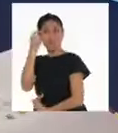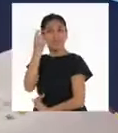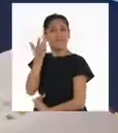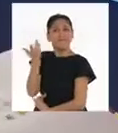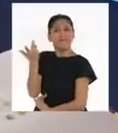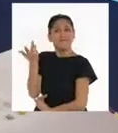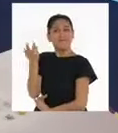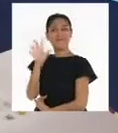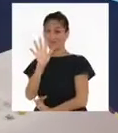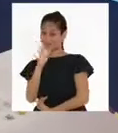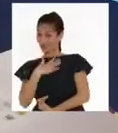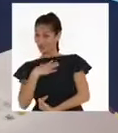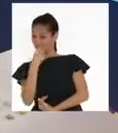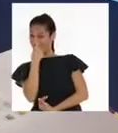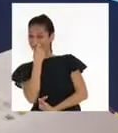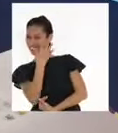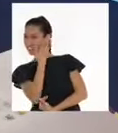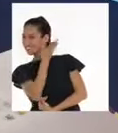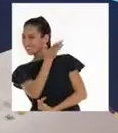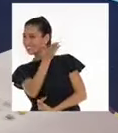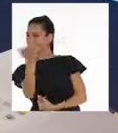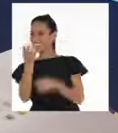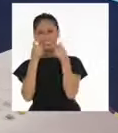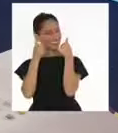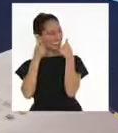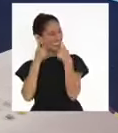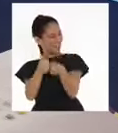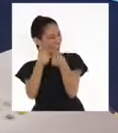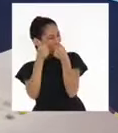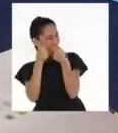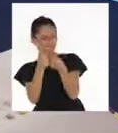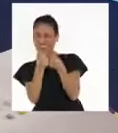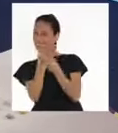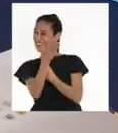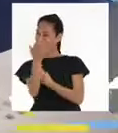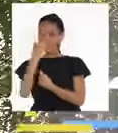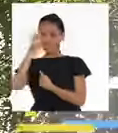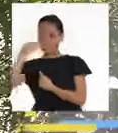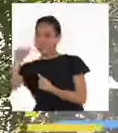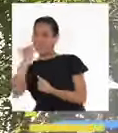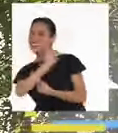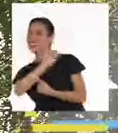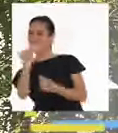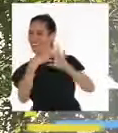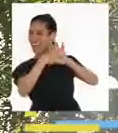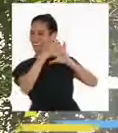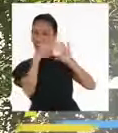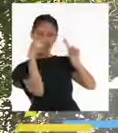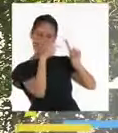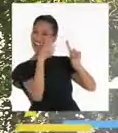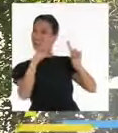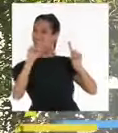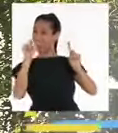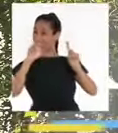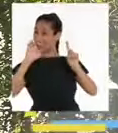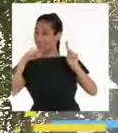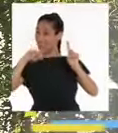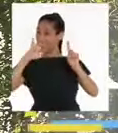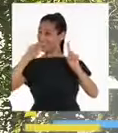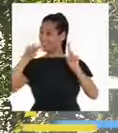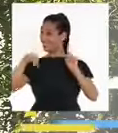¡Pero qué brillantes son ustedes! ¡Así como Valentín! ¡Yeah! ¡Quiero